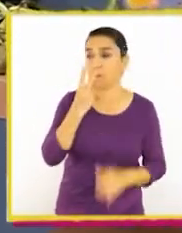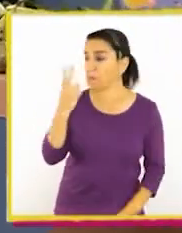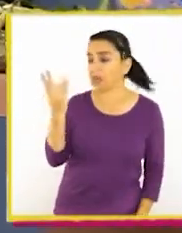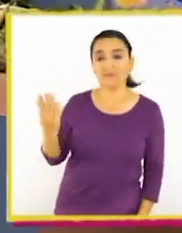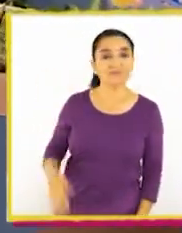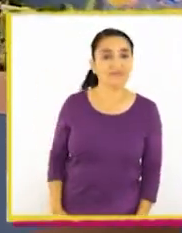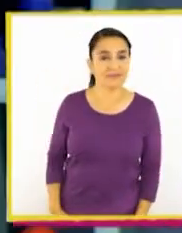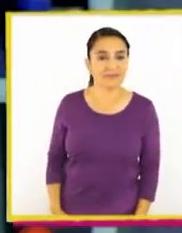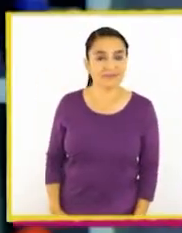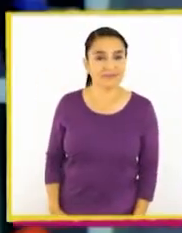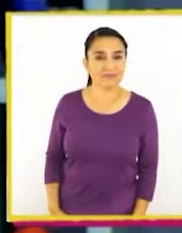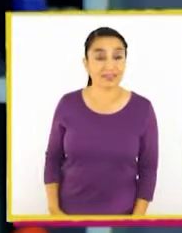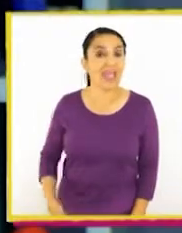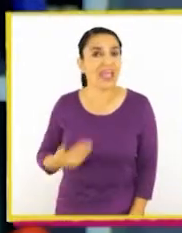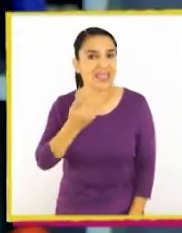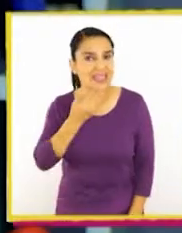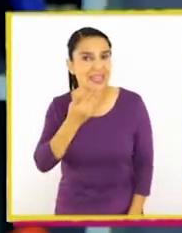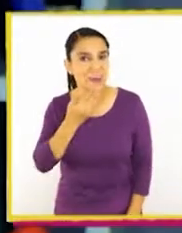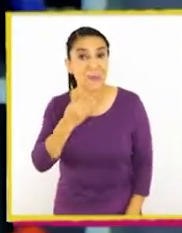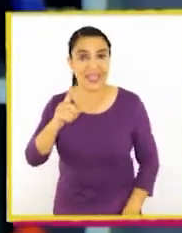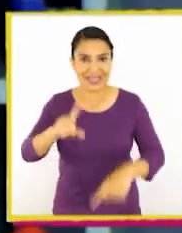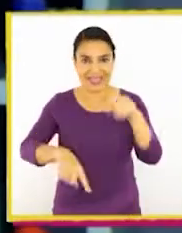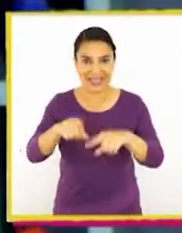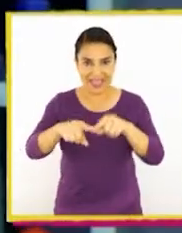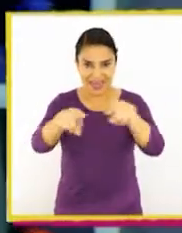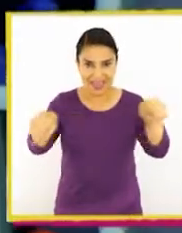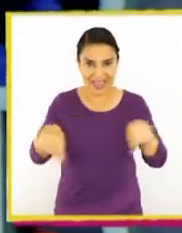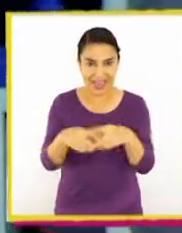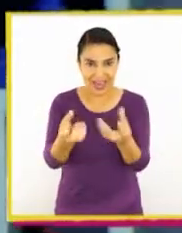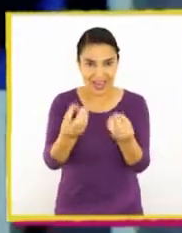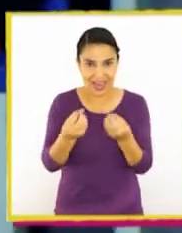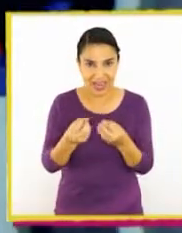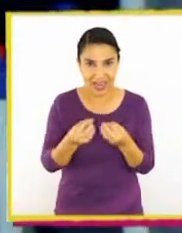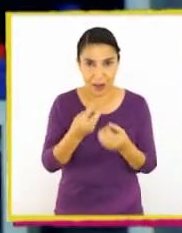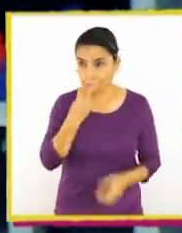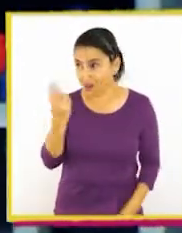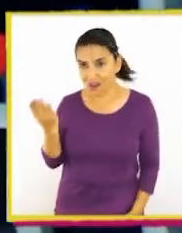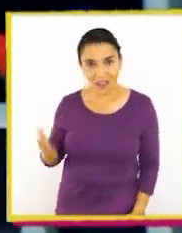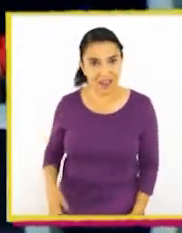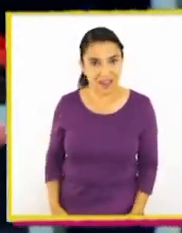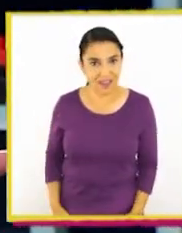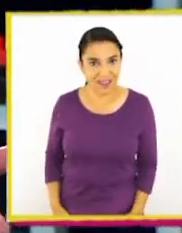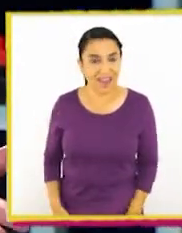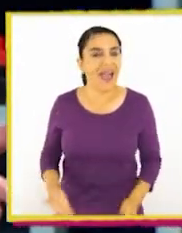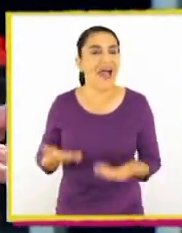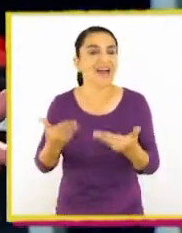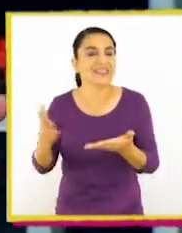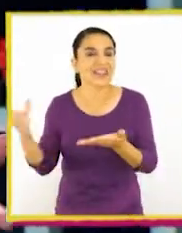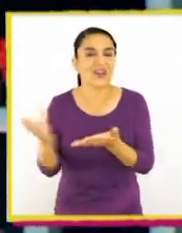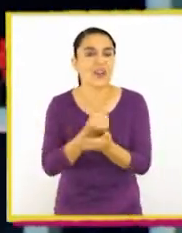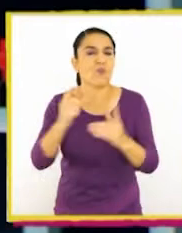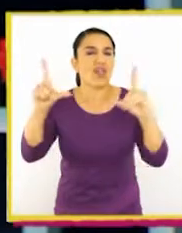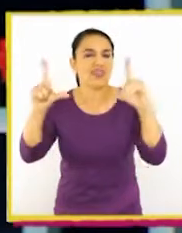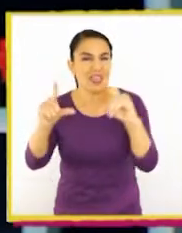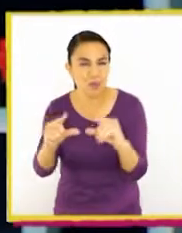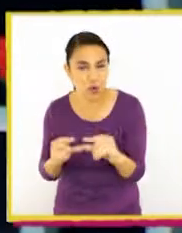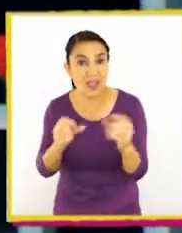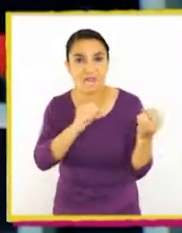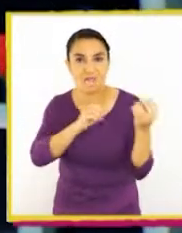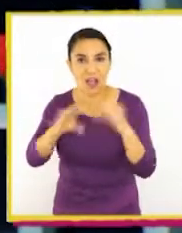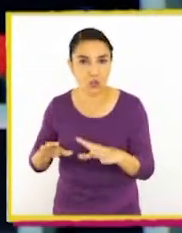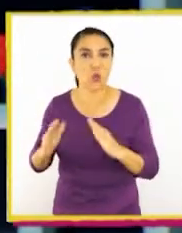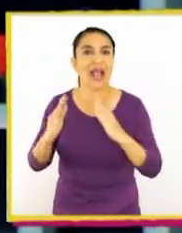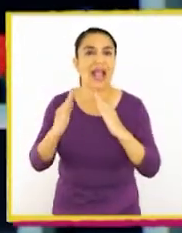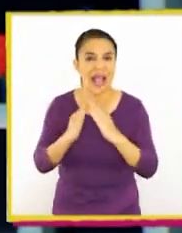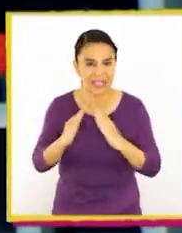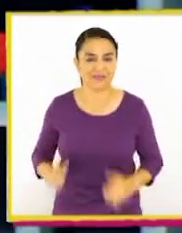miren. O incluso sobre la tierra de un jardín, así. De esta forma lograremos disminuir la cantidad de